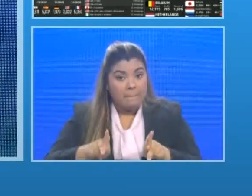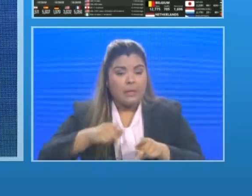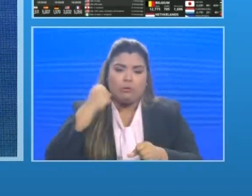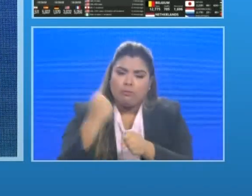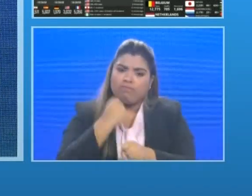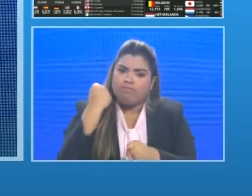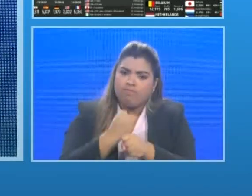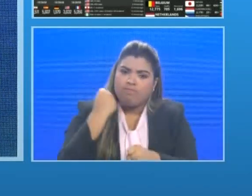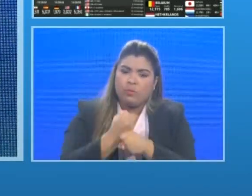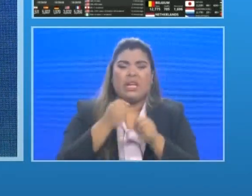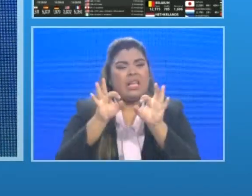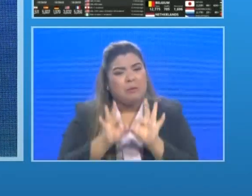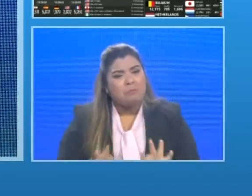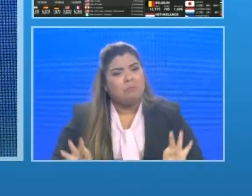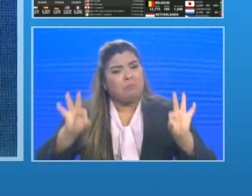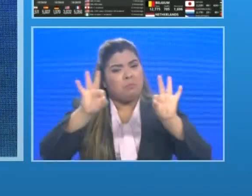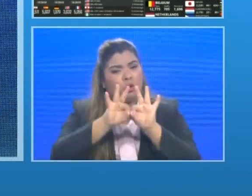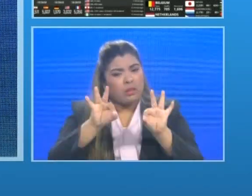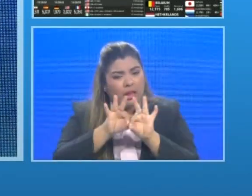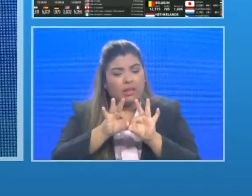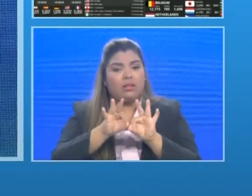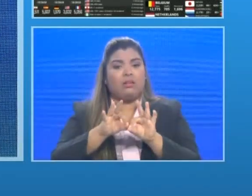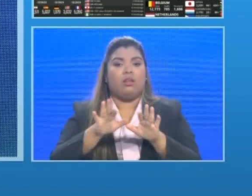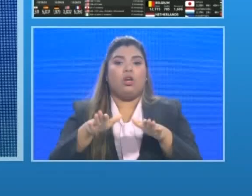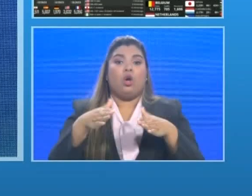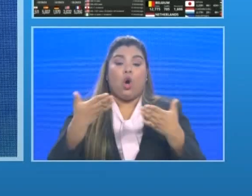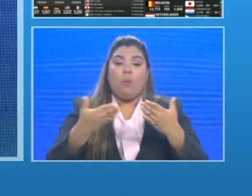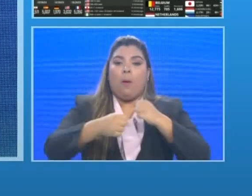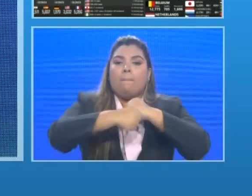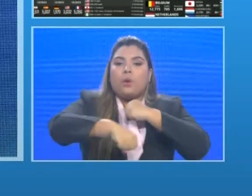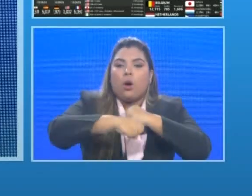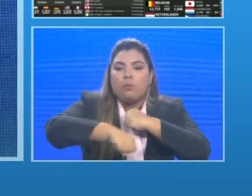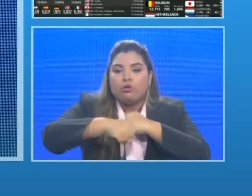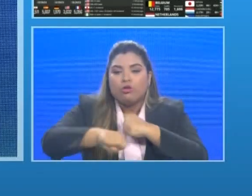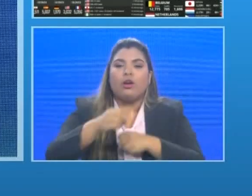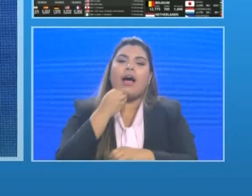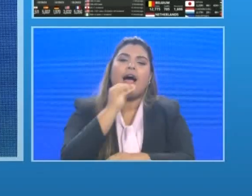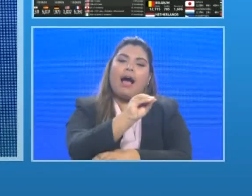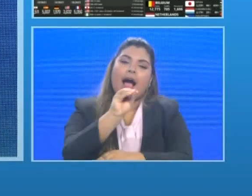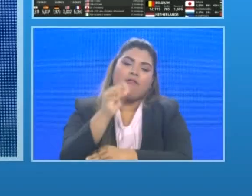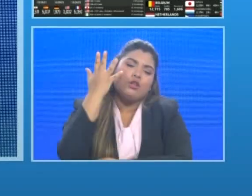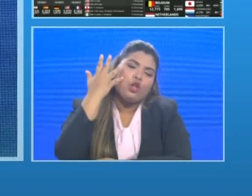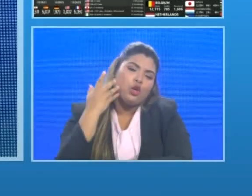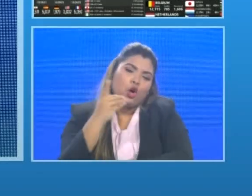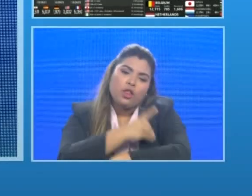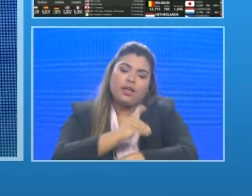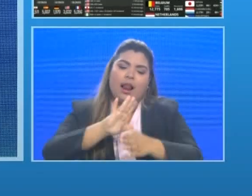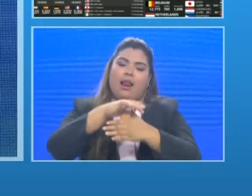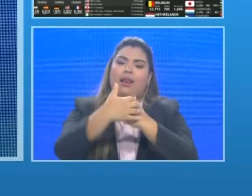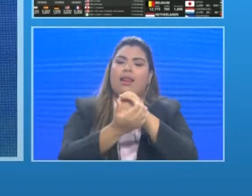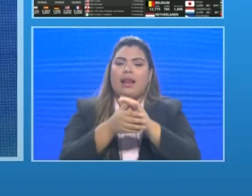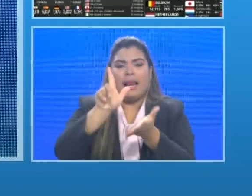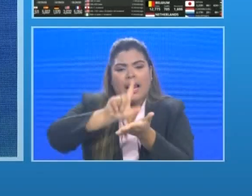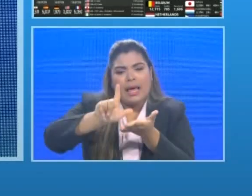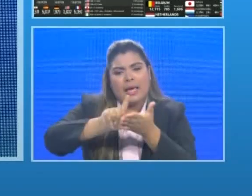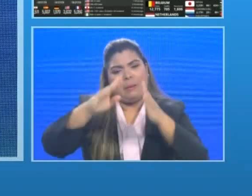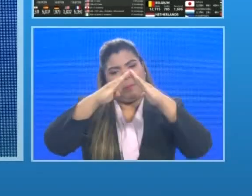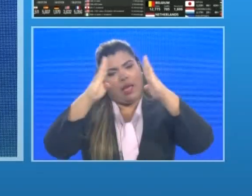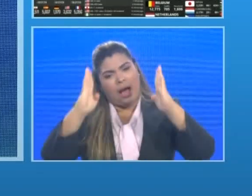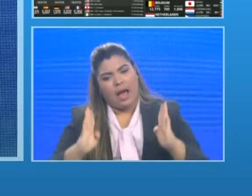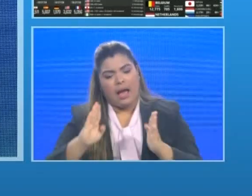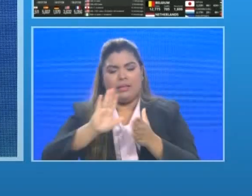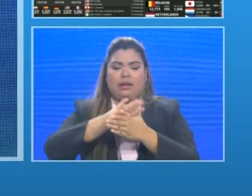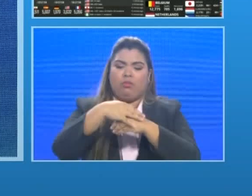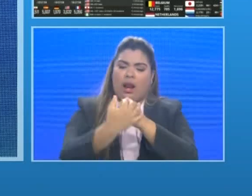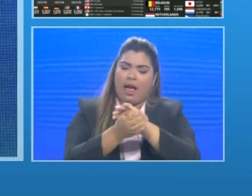momentos es importante como la campaña de limpieza de manos, lavado de manos, de mantenerse en casa,